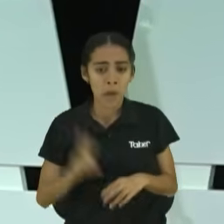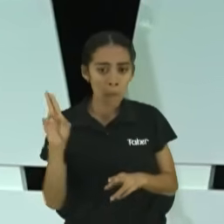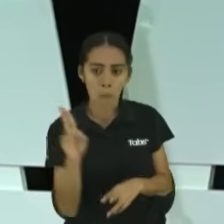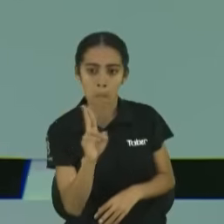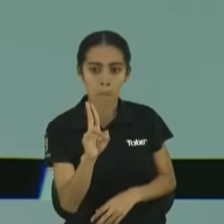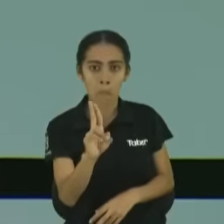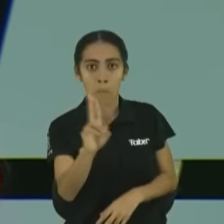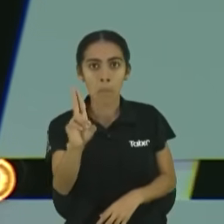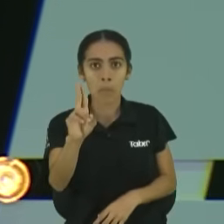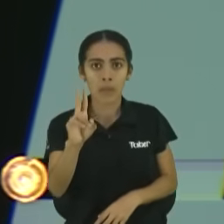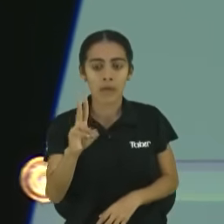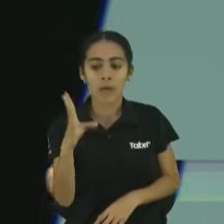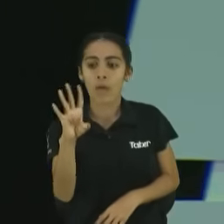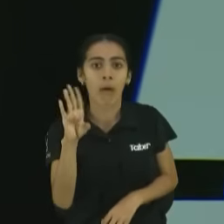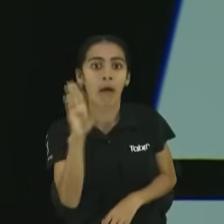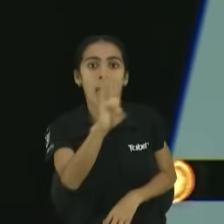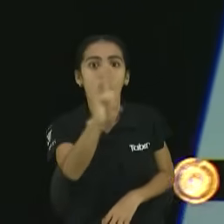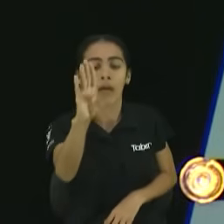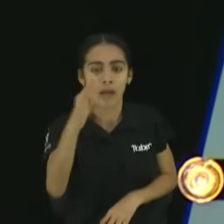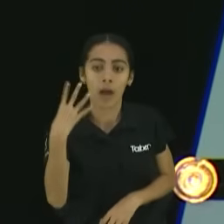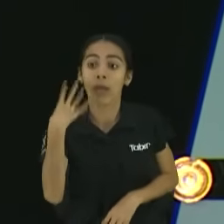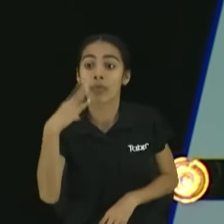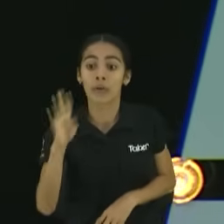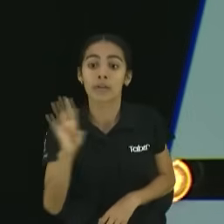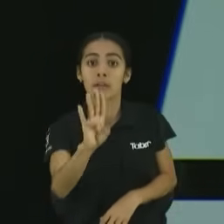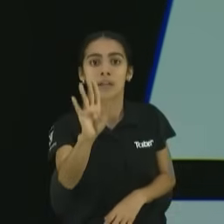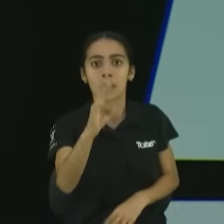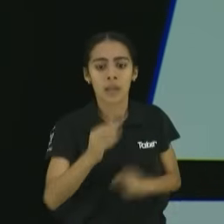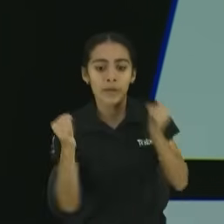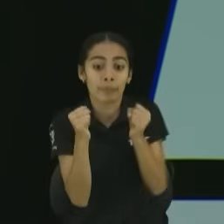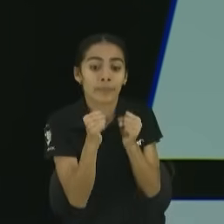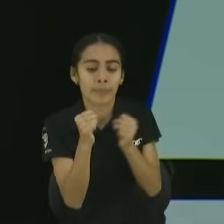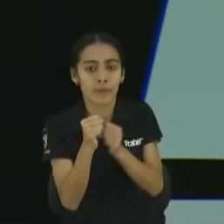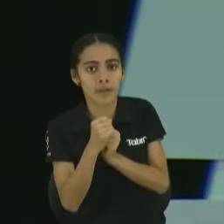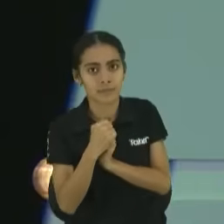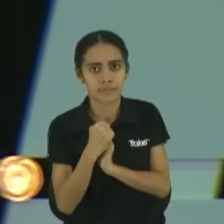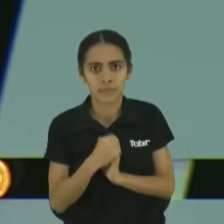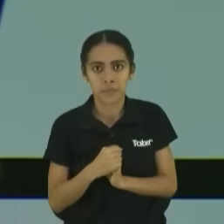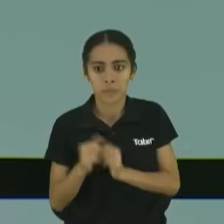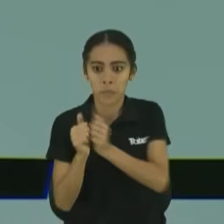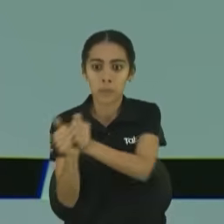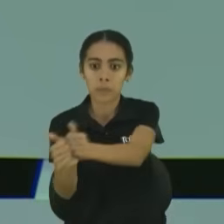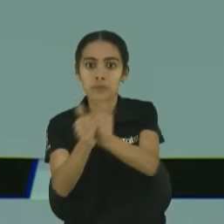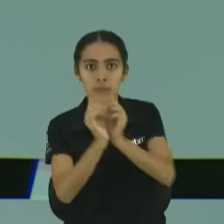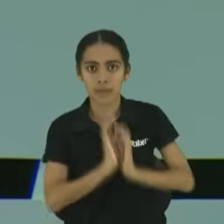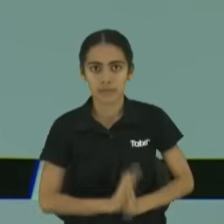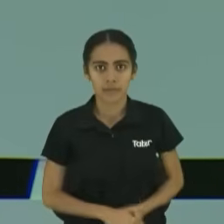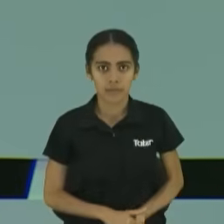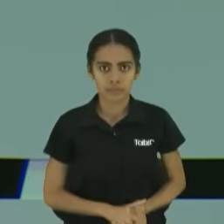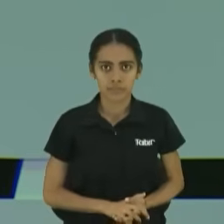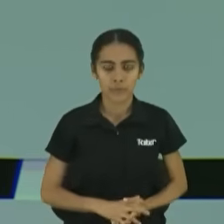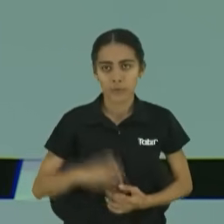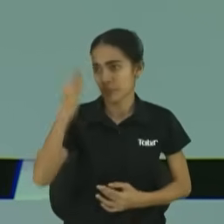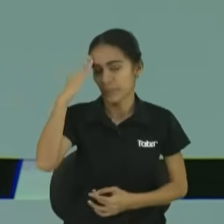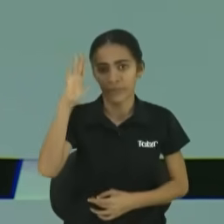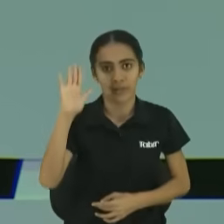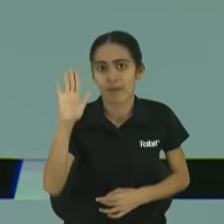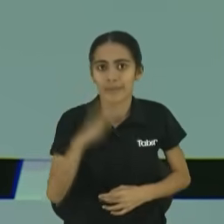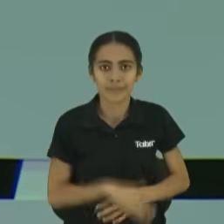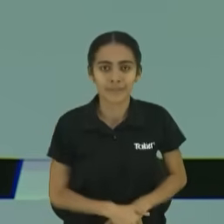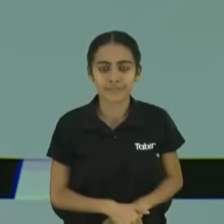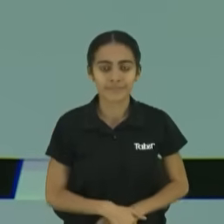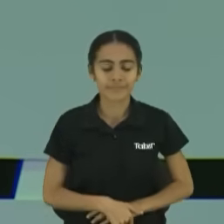Allá van las 14 en la pizza. A las 14 al baño. Todas no caben. Y yo, quizás se siente soledad en el baño a las mujeres. A